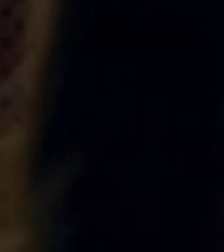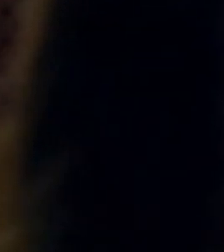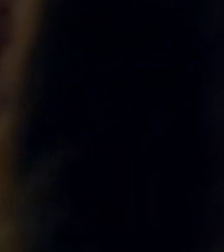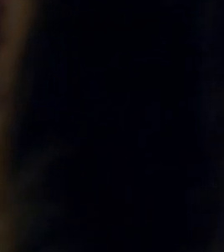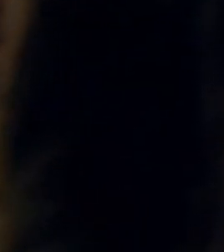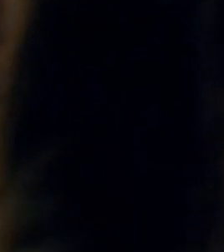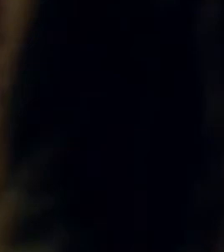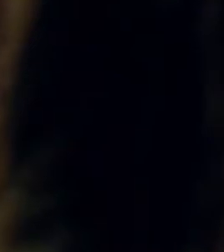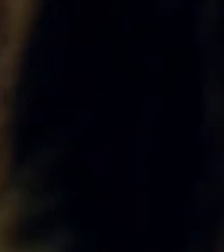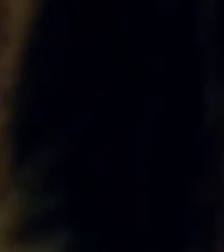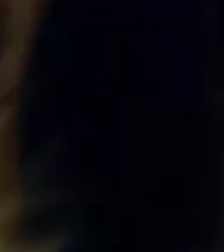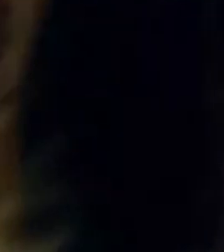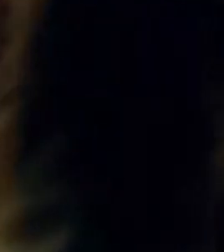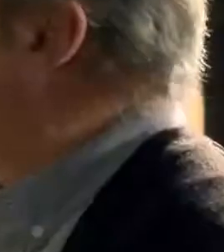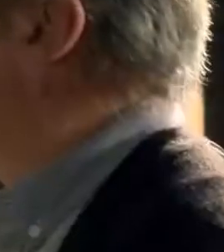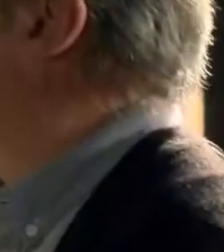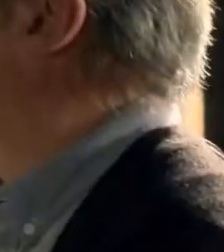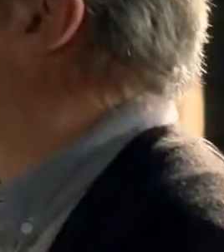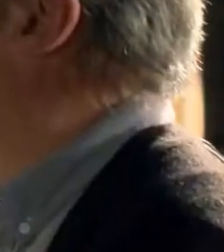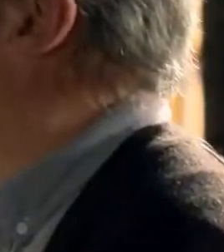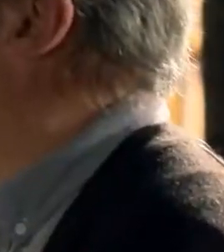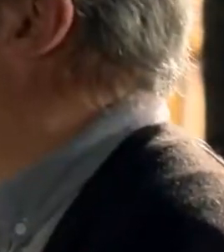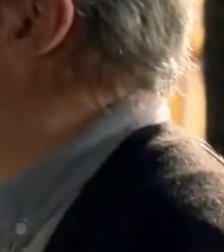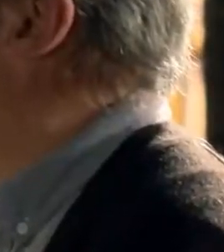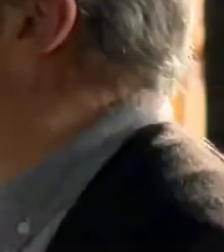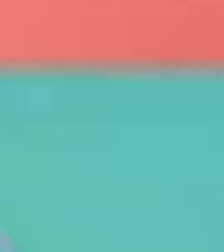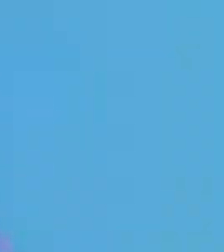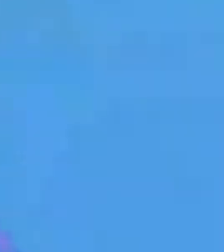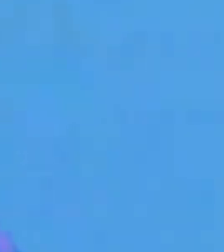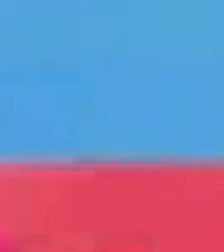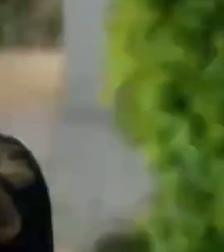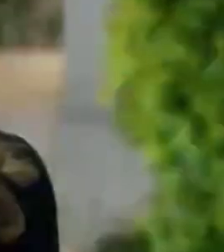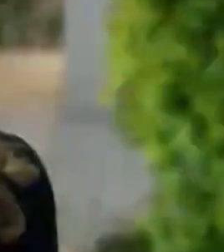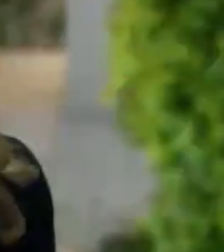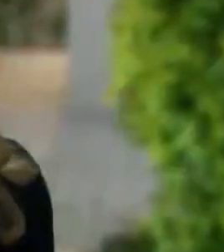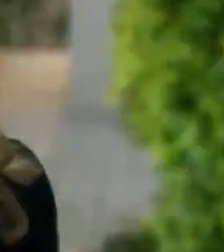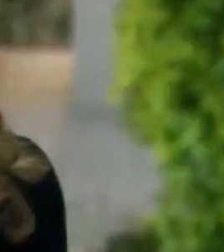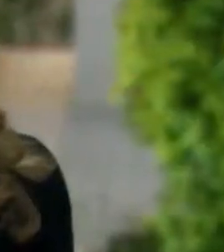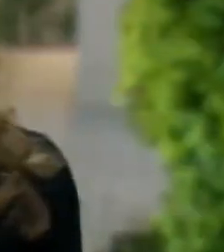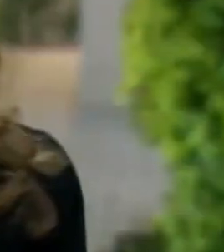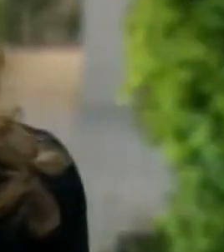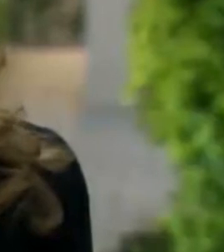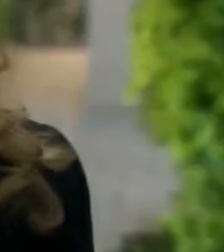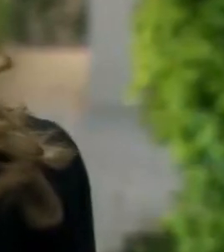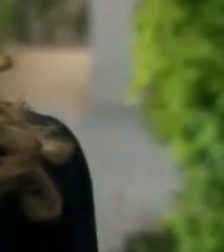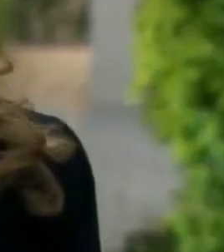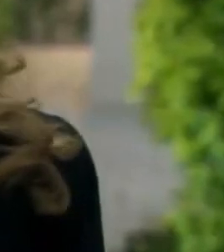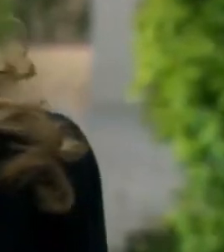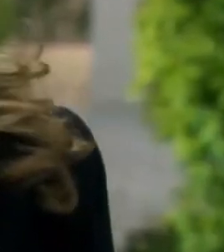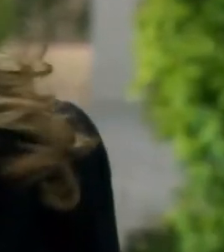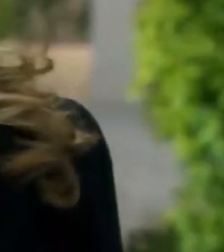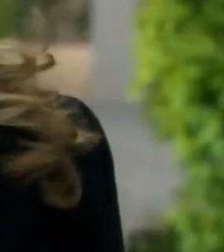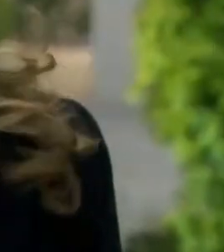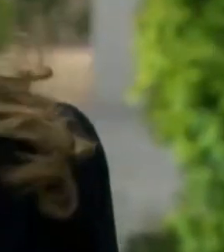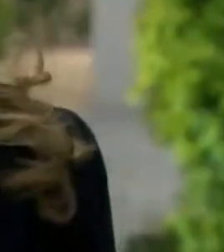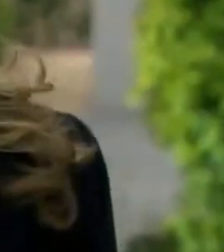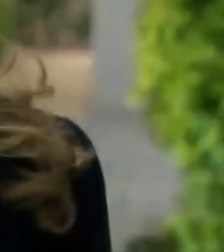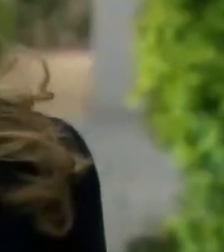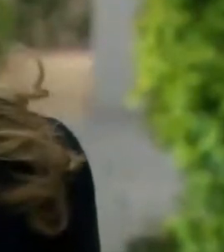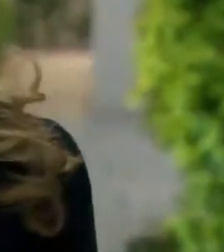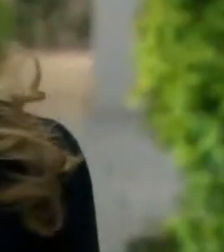¿Cómo? Apoyarte supondría aceptar su culpabilidad y se niega. Acabo de hablar con Emma. ¿Y? Si te digo que ella y